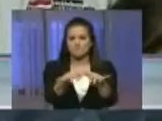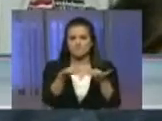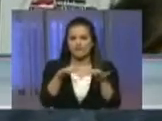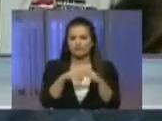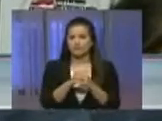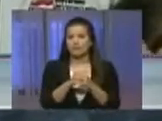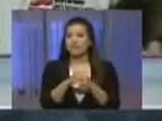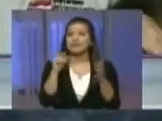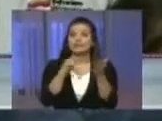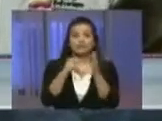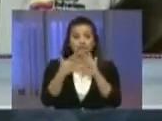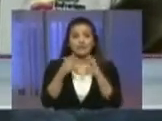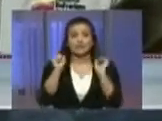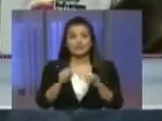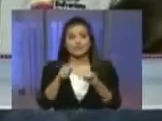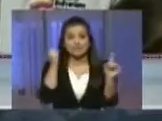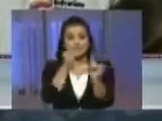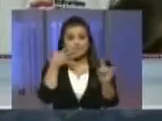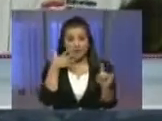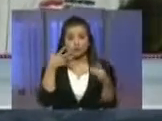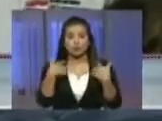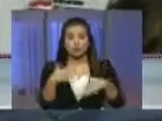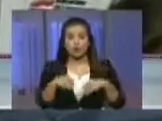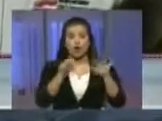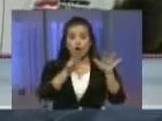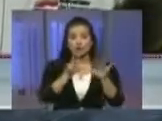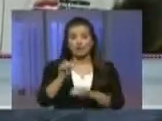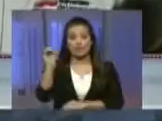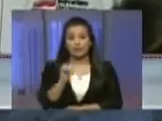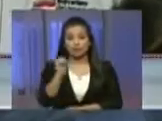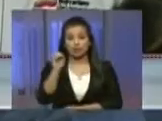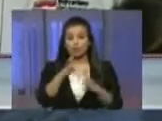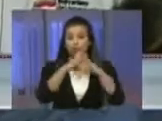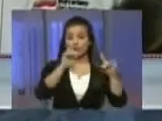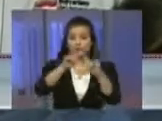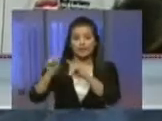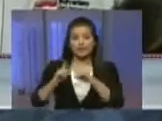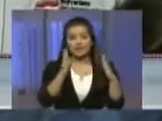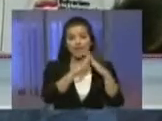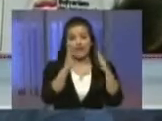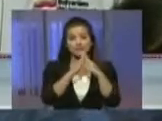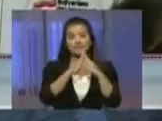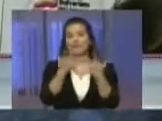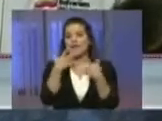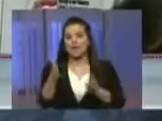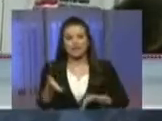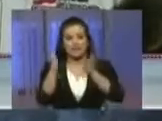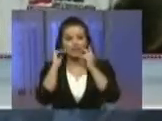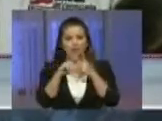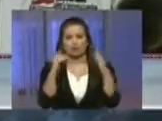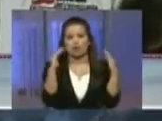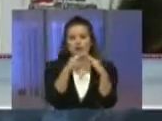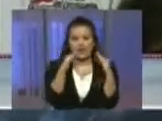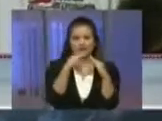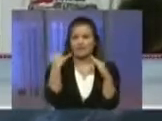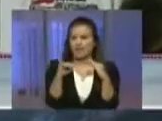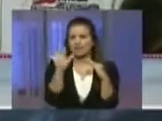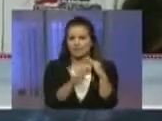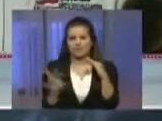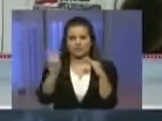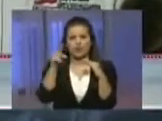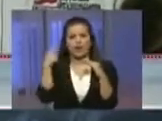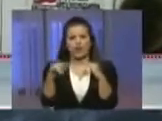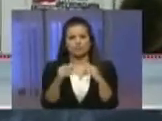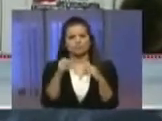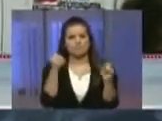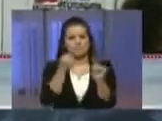estaríamos impactando el 80% de los hogares físicos apartamentos casas que existen en Venezuela y